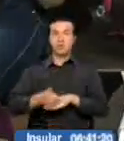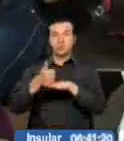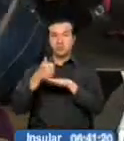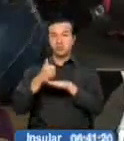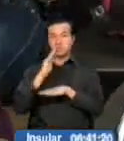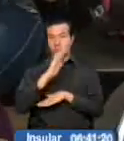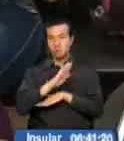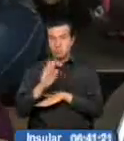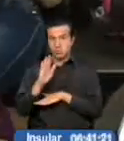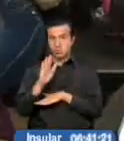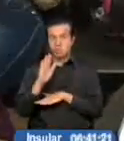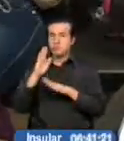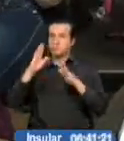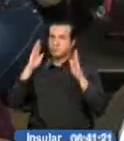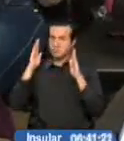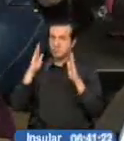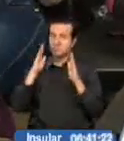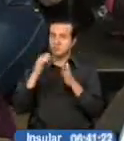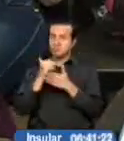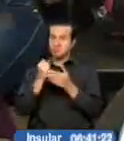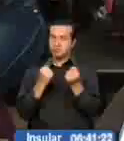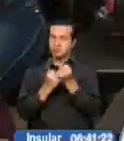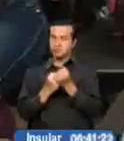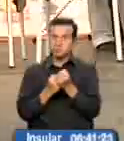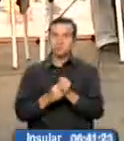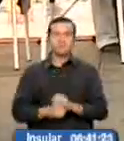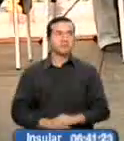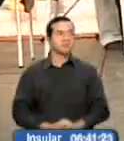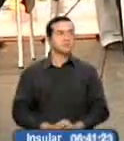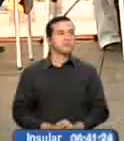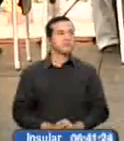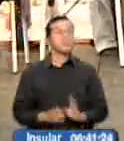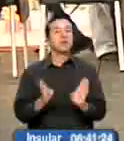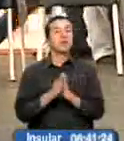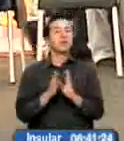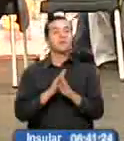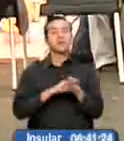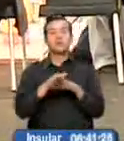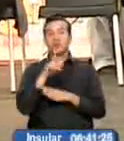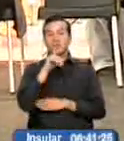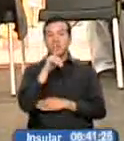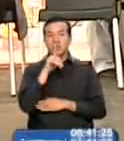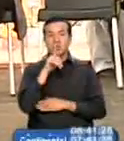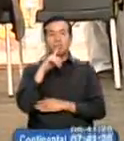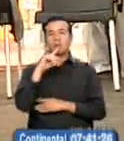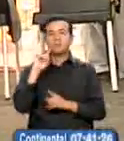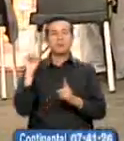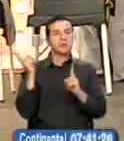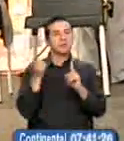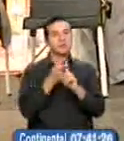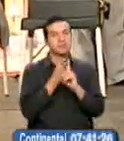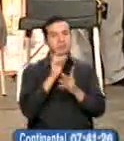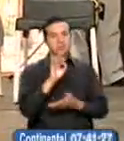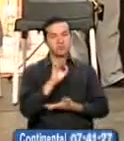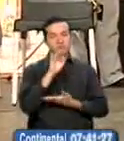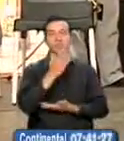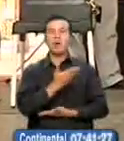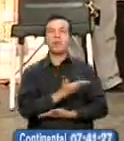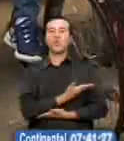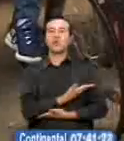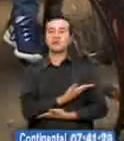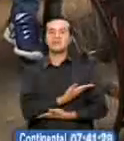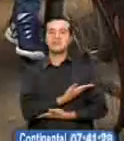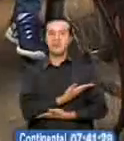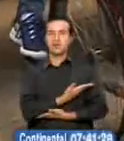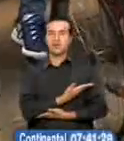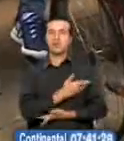pongan, ejecuten algún beneficio para nosotros. Al evento fue invitado quien fue el principal impulsor de la misión Manuela Espejo